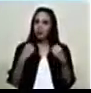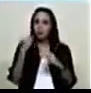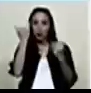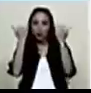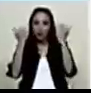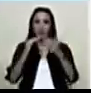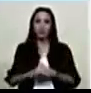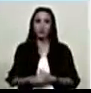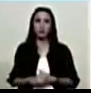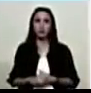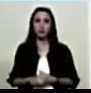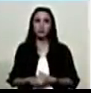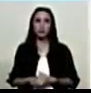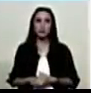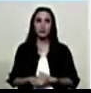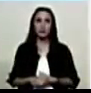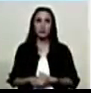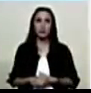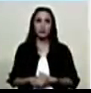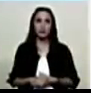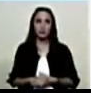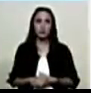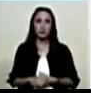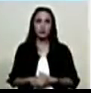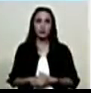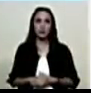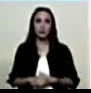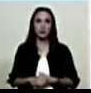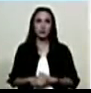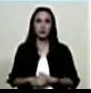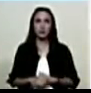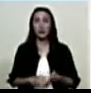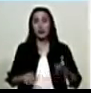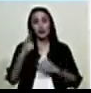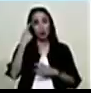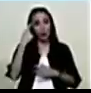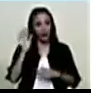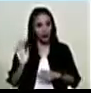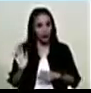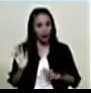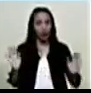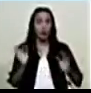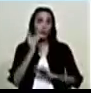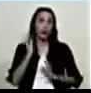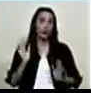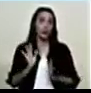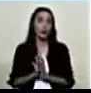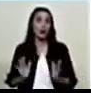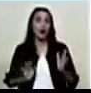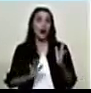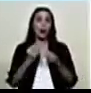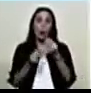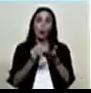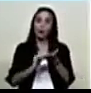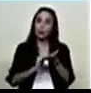Por eso es que yo creo, dicho sea de paso, creo que el camino de un país tiene que ser la palabra, el diálogo,